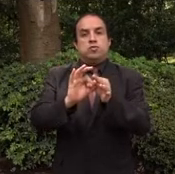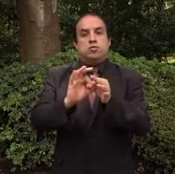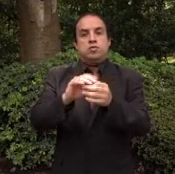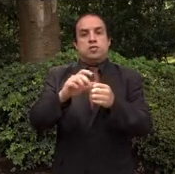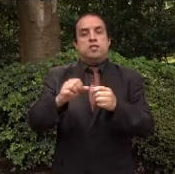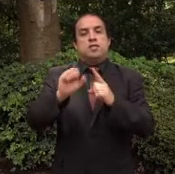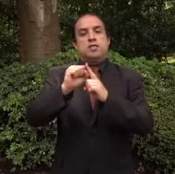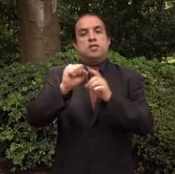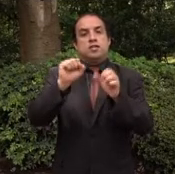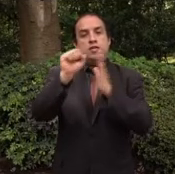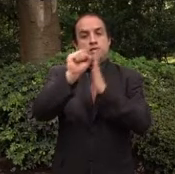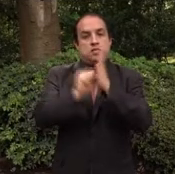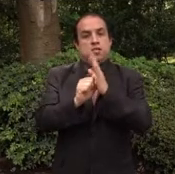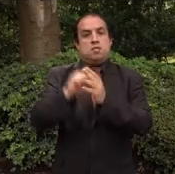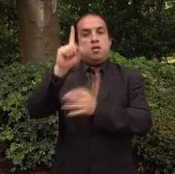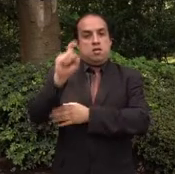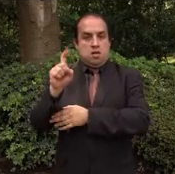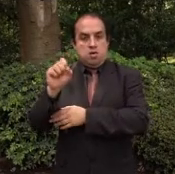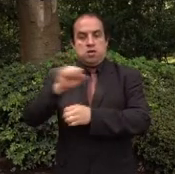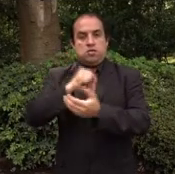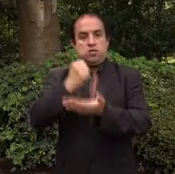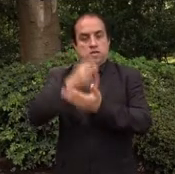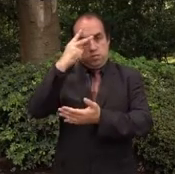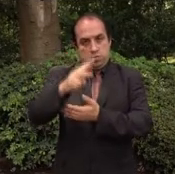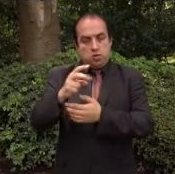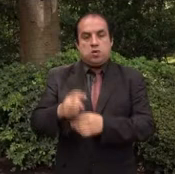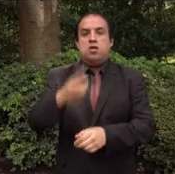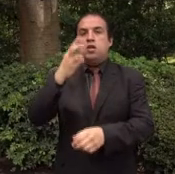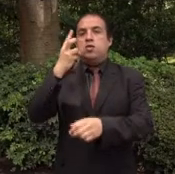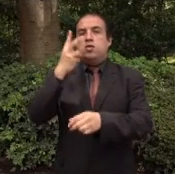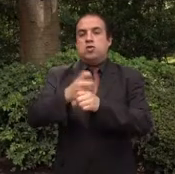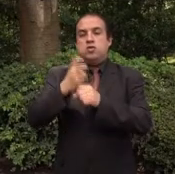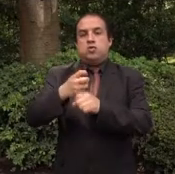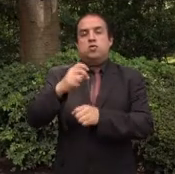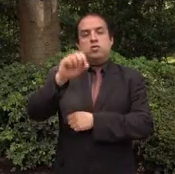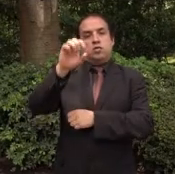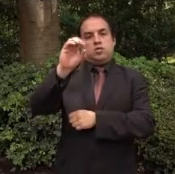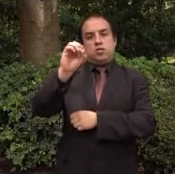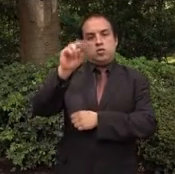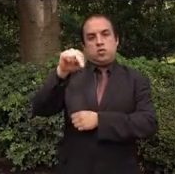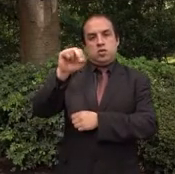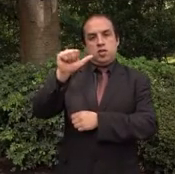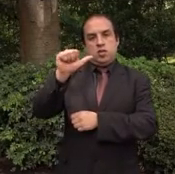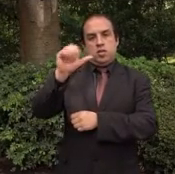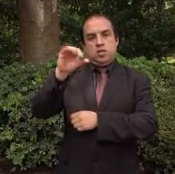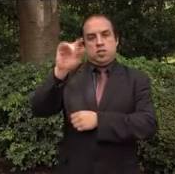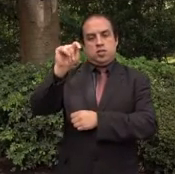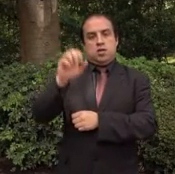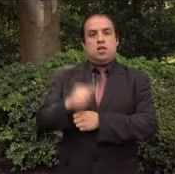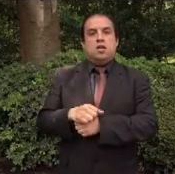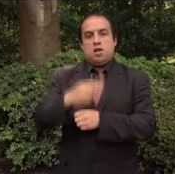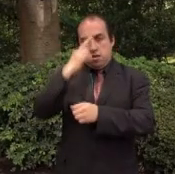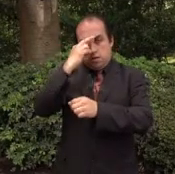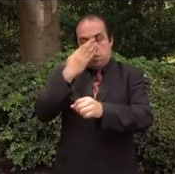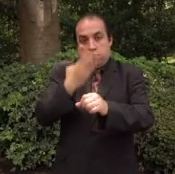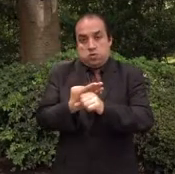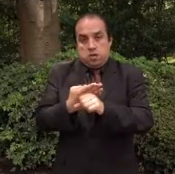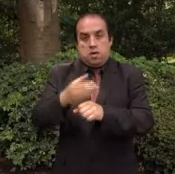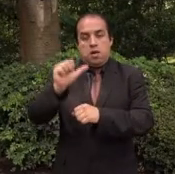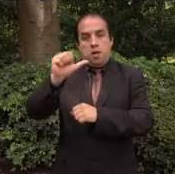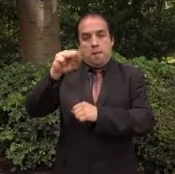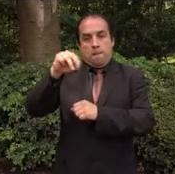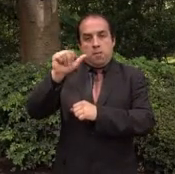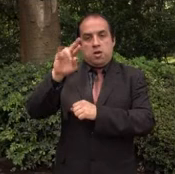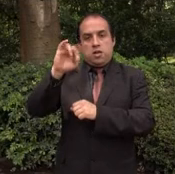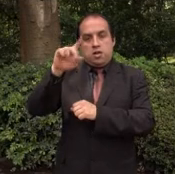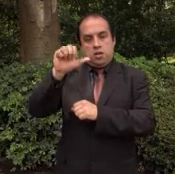este proyecto. Lo segundo es el CONACYT, a cargo de María Elena Álvarez, que también nos ha apoyado mucho. Ella no